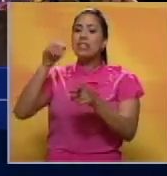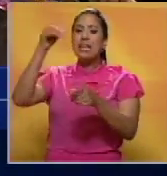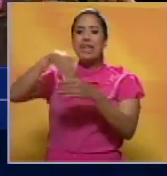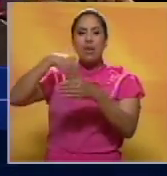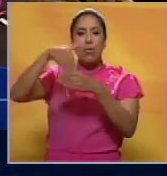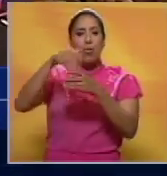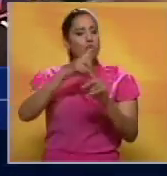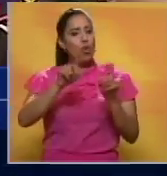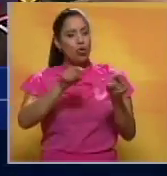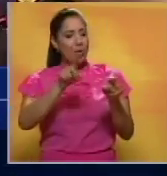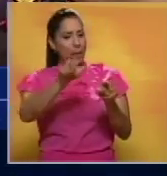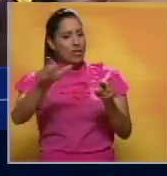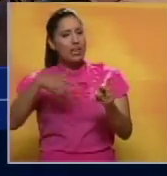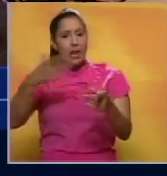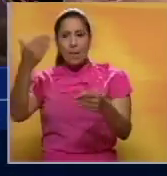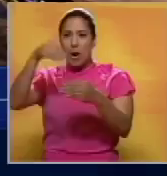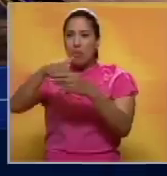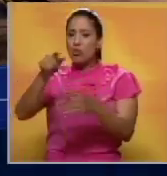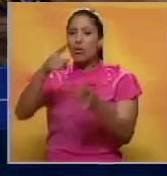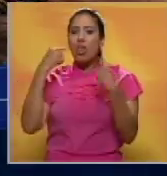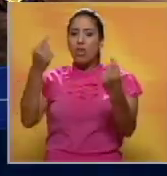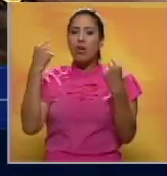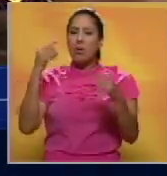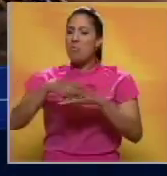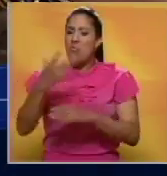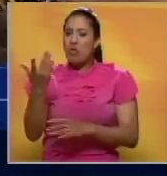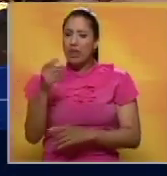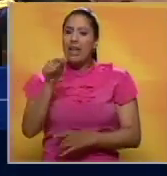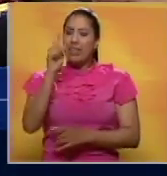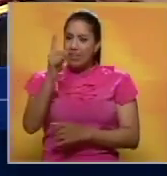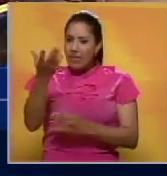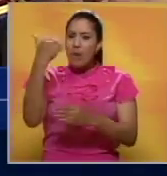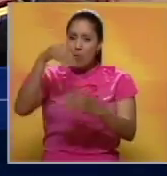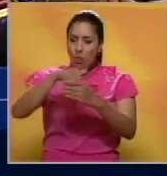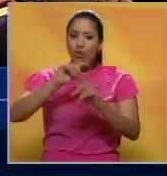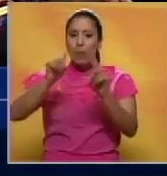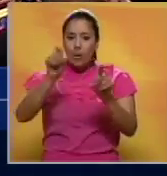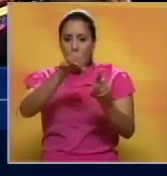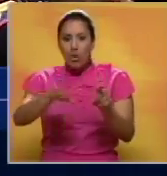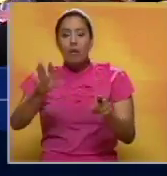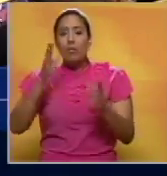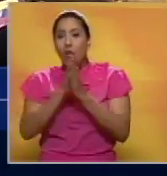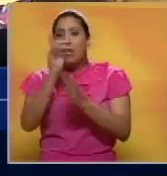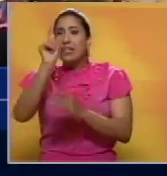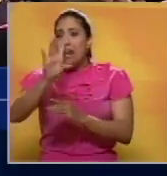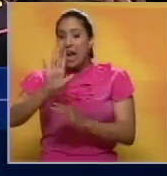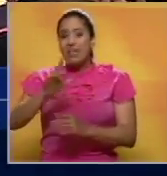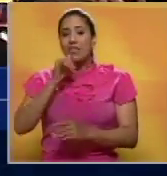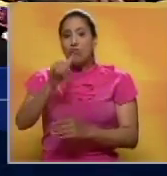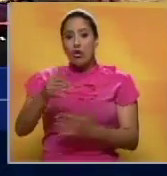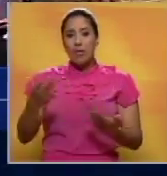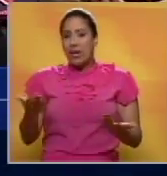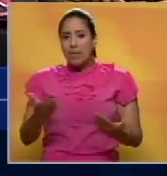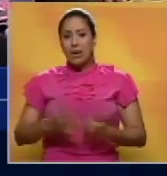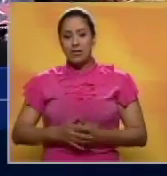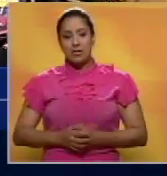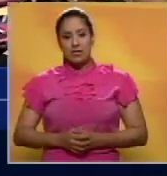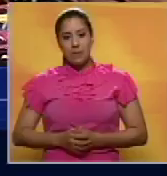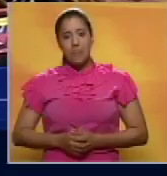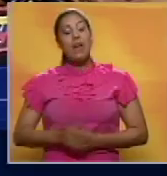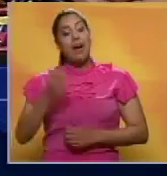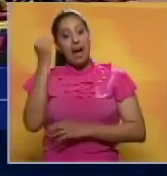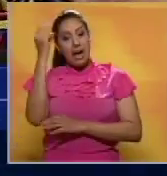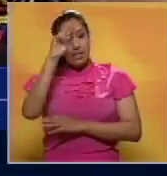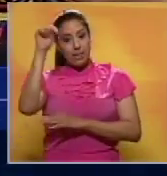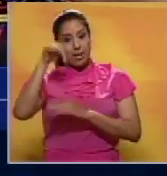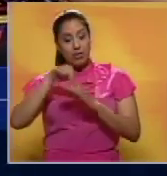grupo importante de la sociedad pide elecciones. ¿Por qué hace una asamblea nacional constituyente y no elecciones tal como lo pide el país y como ya están vencidas desde 2016? La